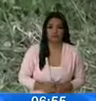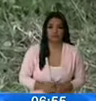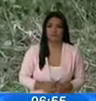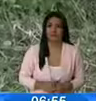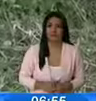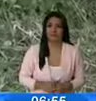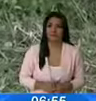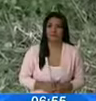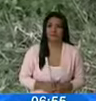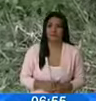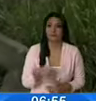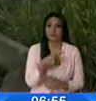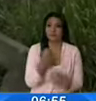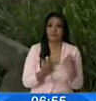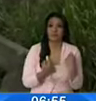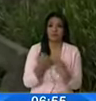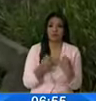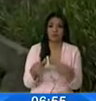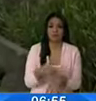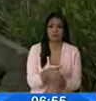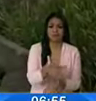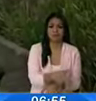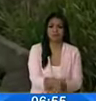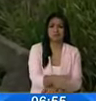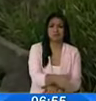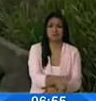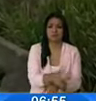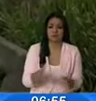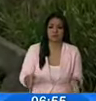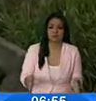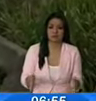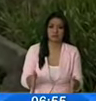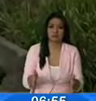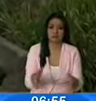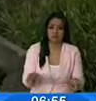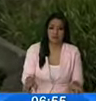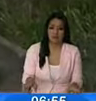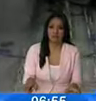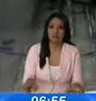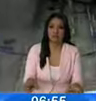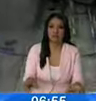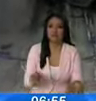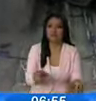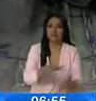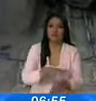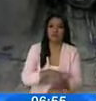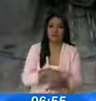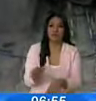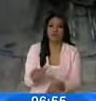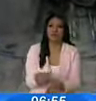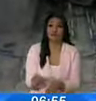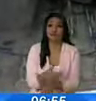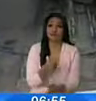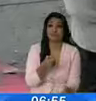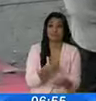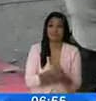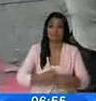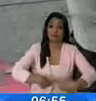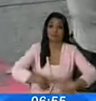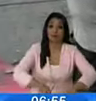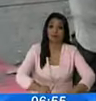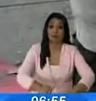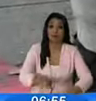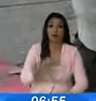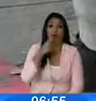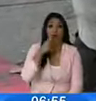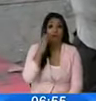Así quedó este vehículo encunetado en un canal de riego luego de que perdiera pista, chocara con esta moto y atropellara a una